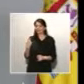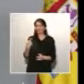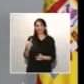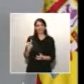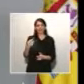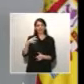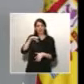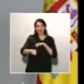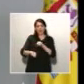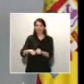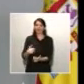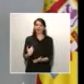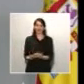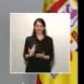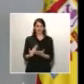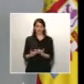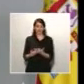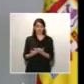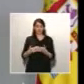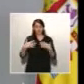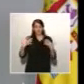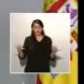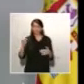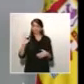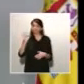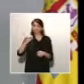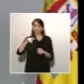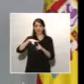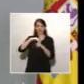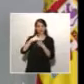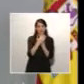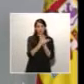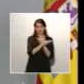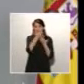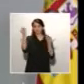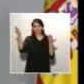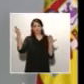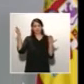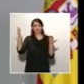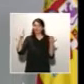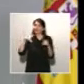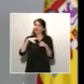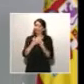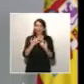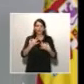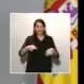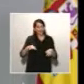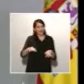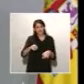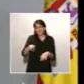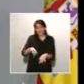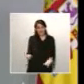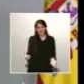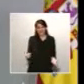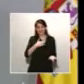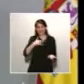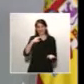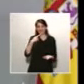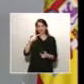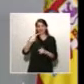el entorno en el que estamos no obedece a un entorno normal de adquisición de cualquier producto.